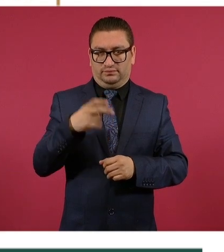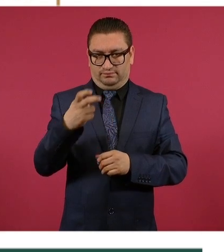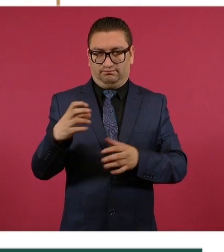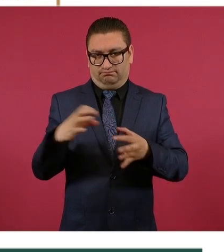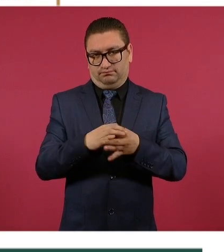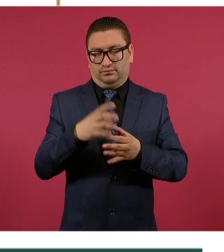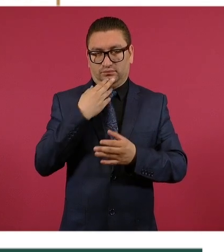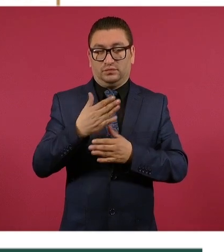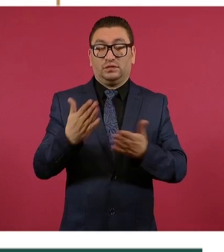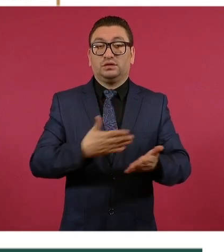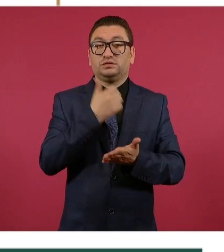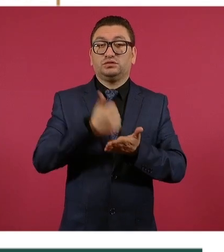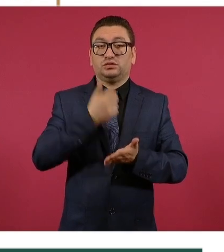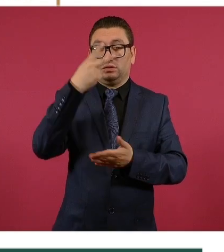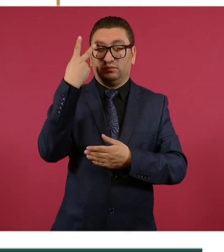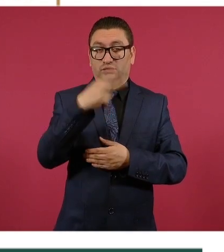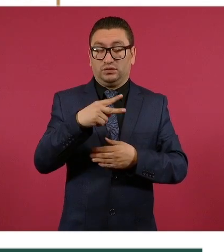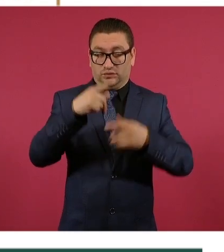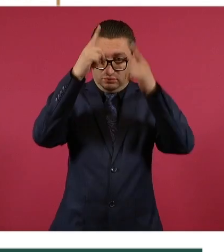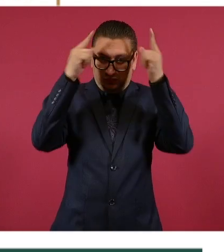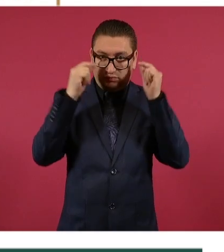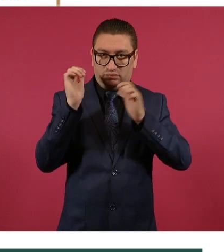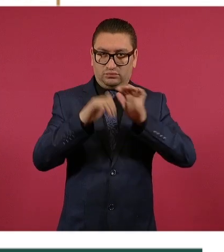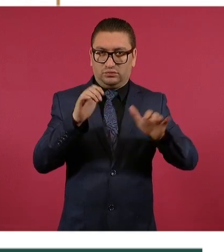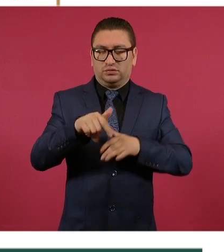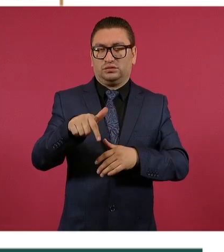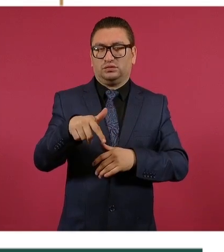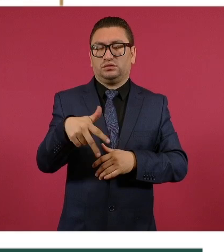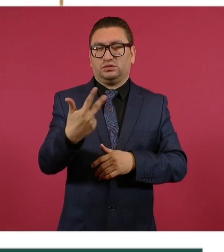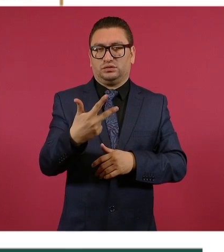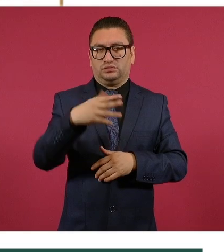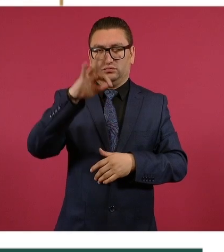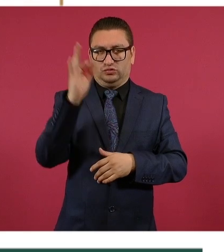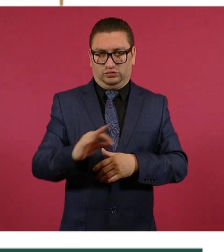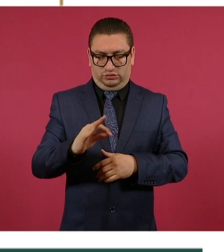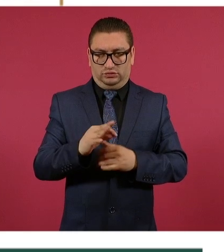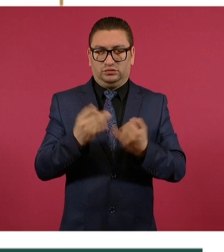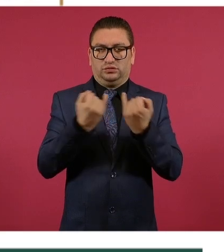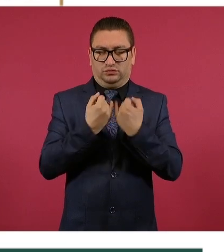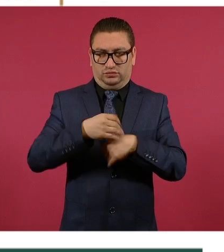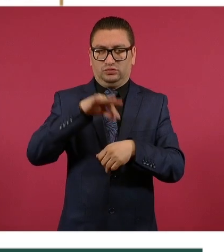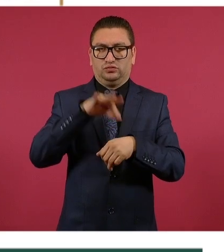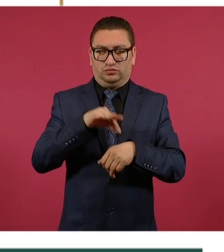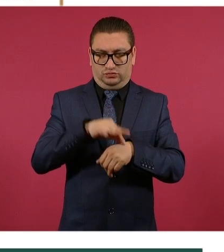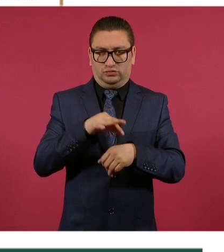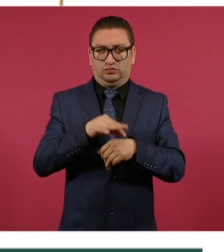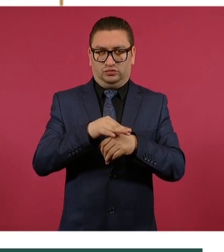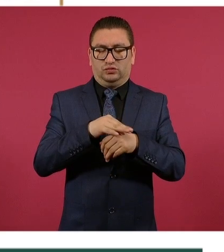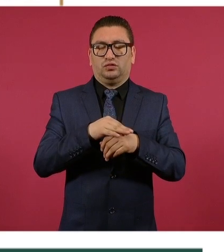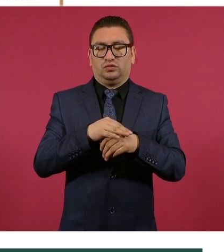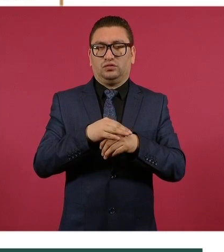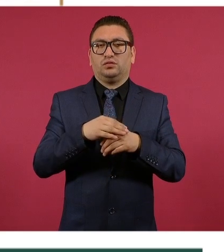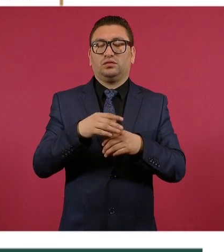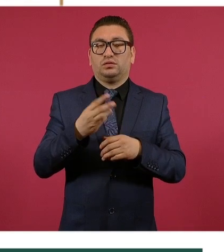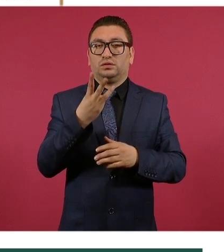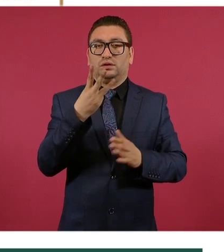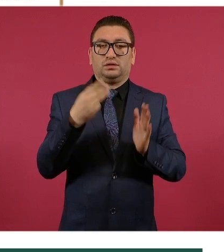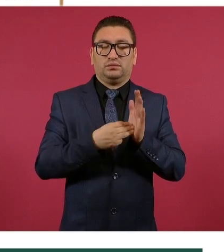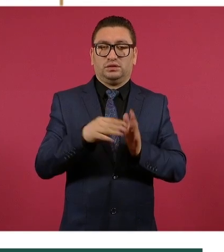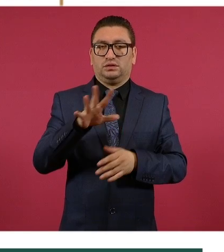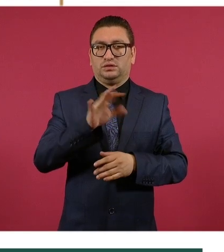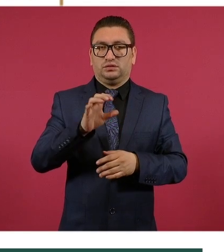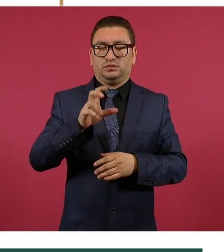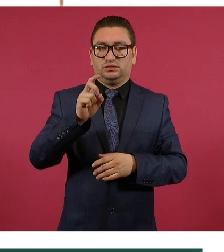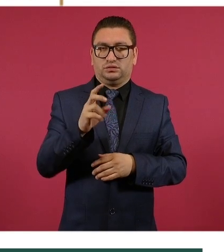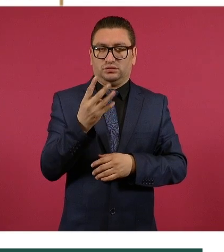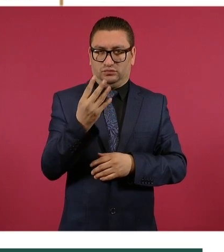ha habido un incremento de personal de enfermería de 13%. También en el caso de médicos se han contratado a